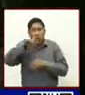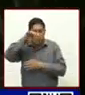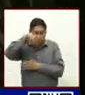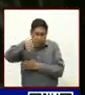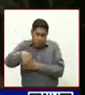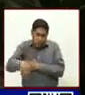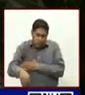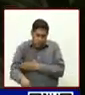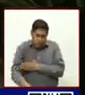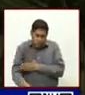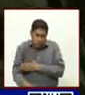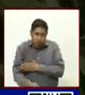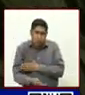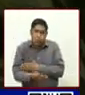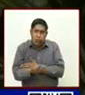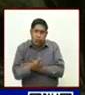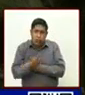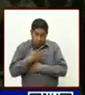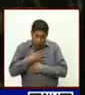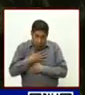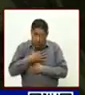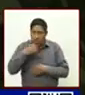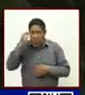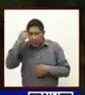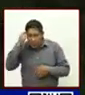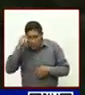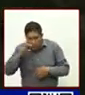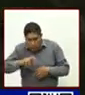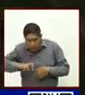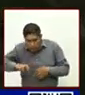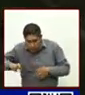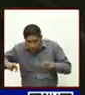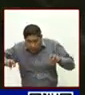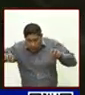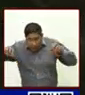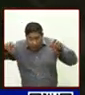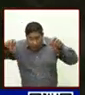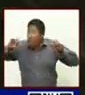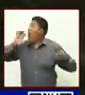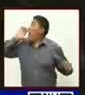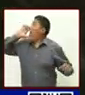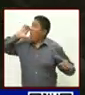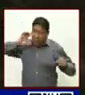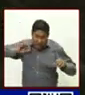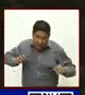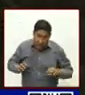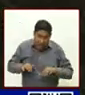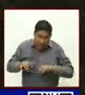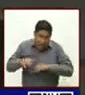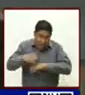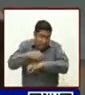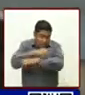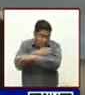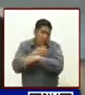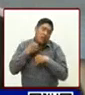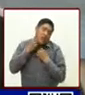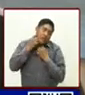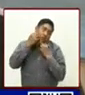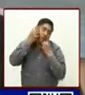mañana, yo, como su tío, fui a buscar el encuentro. Muerta mi sobrinita, lleno de hormigas,